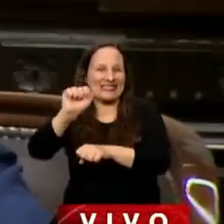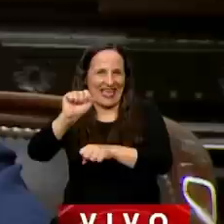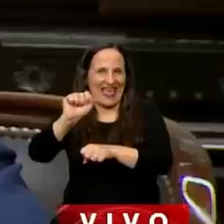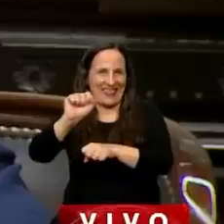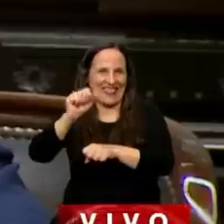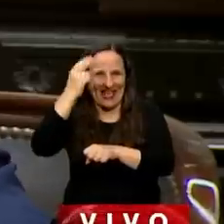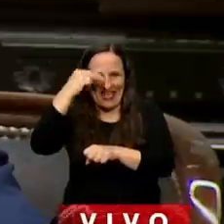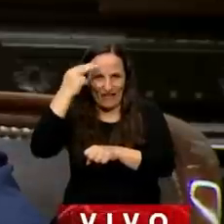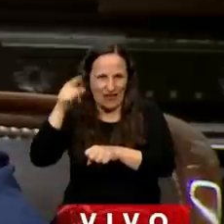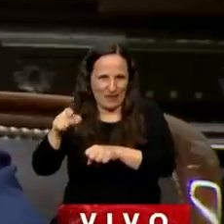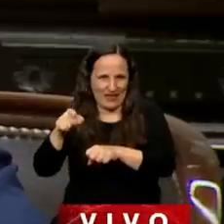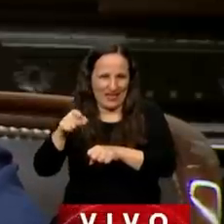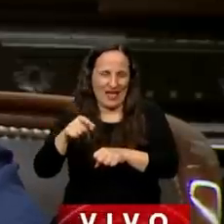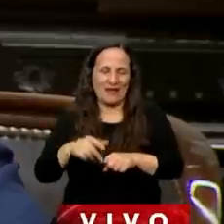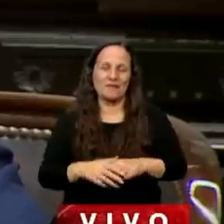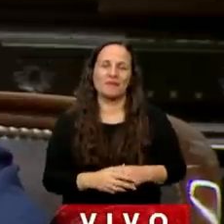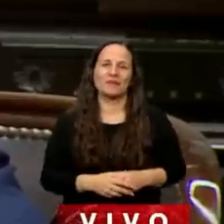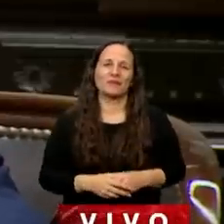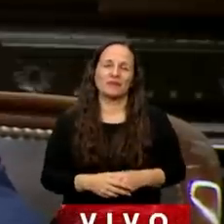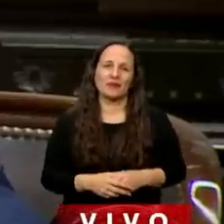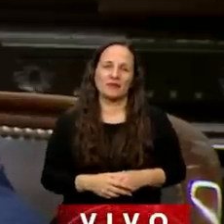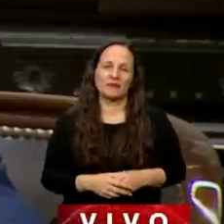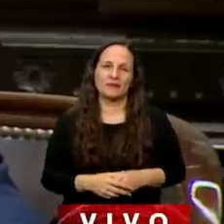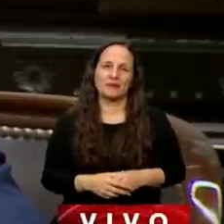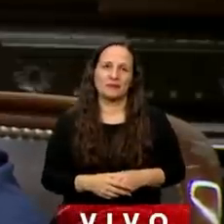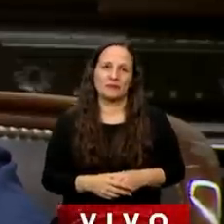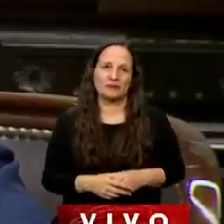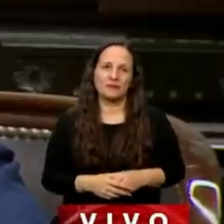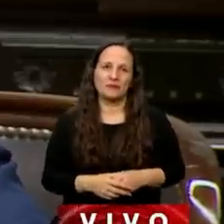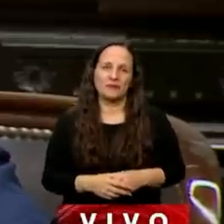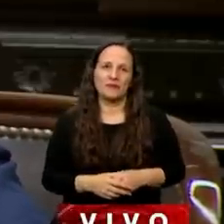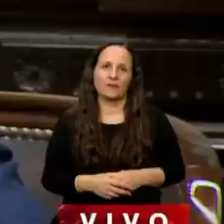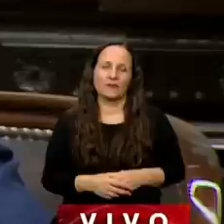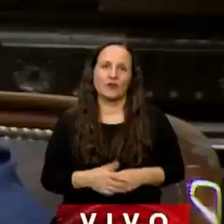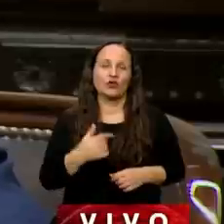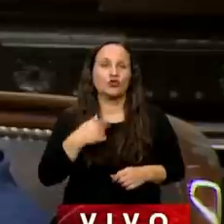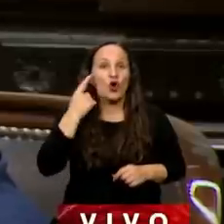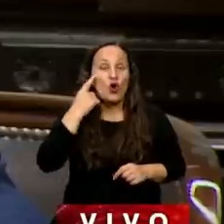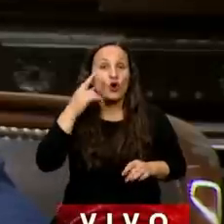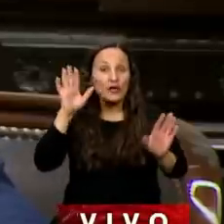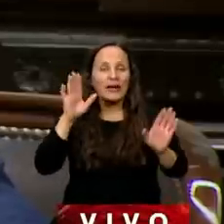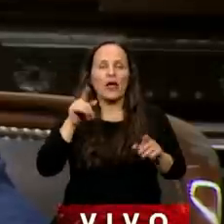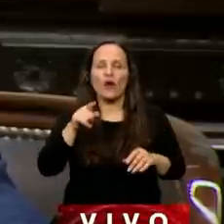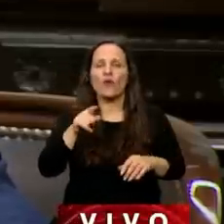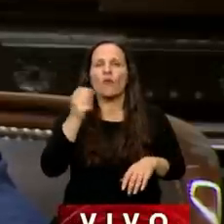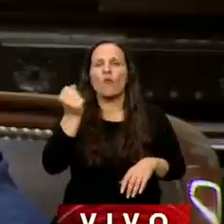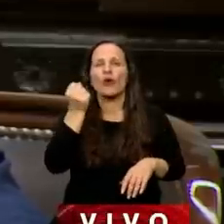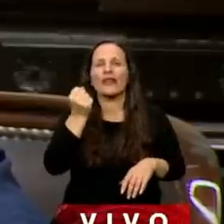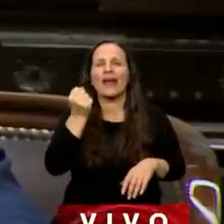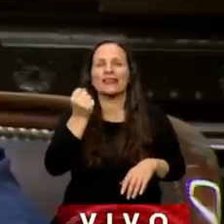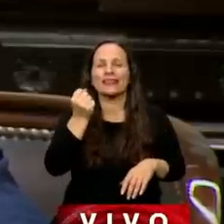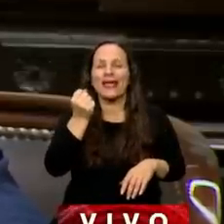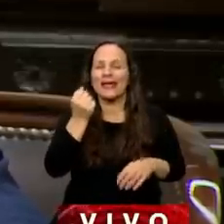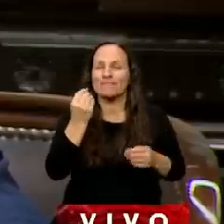licenciados en enfermería. Dicho esto, creo que es bueno remarcar que el